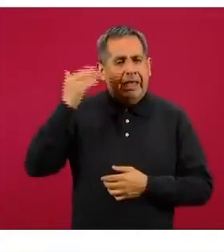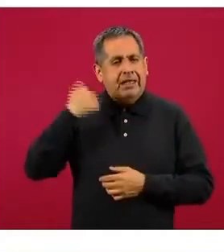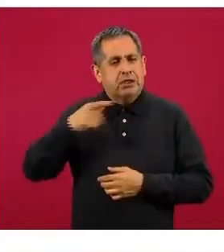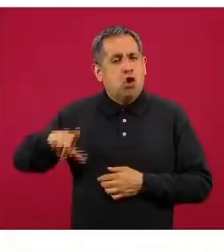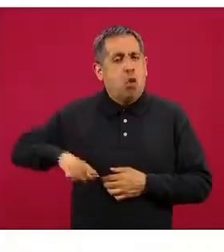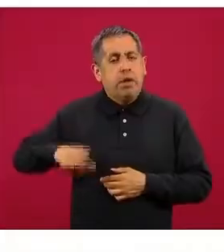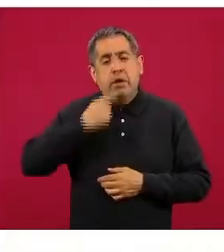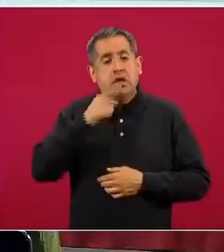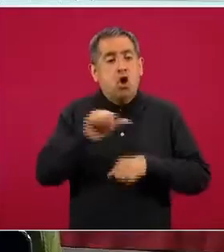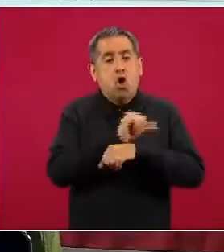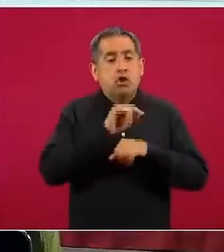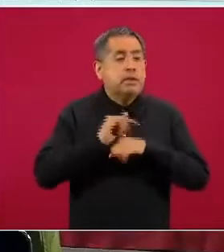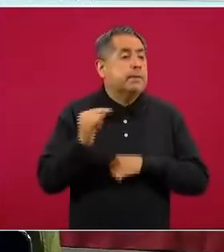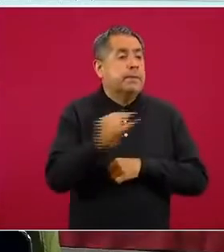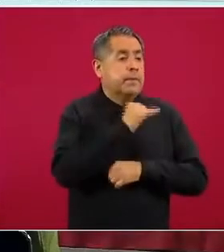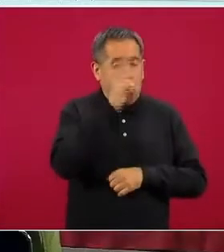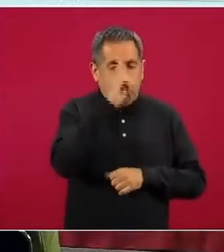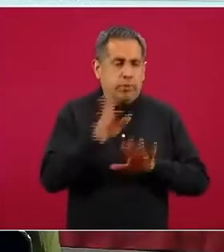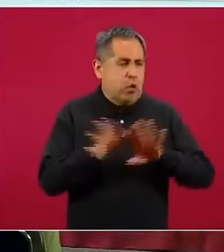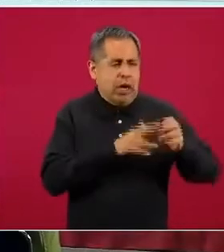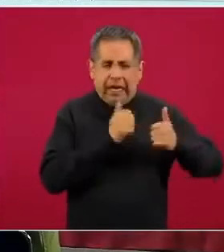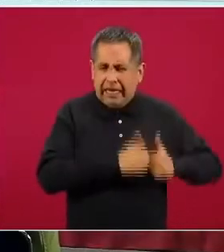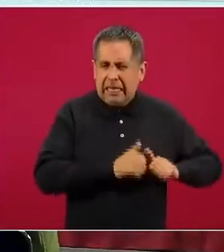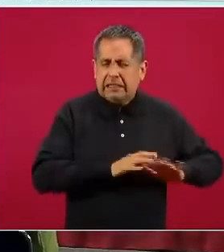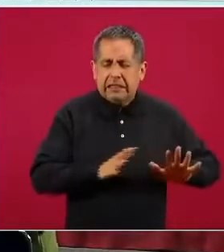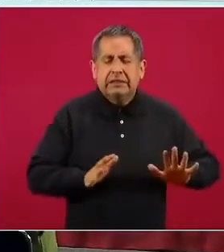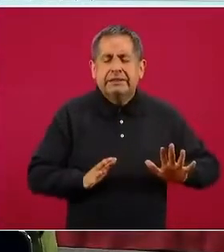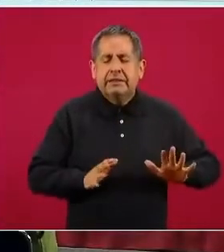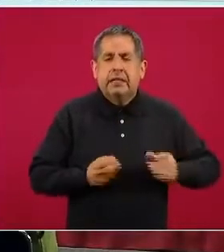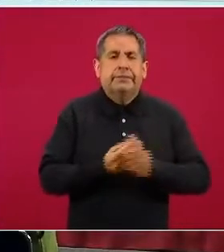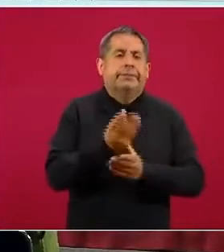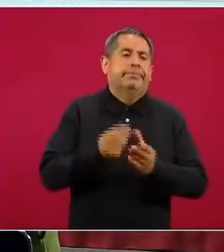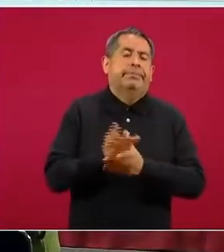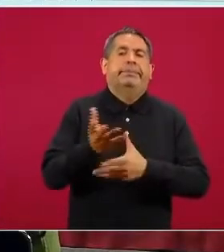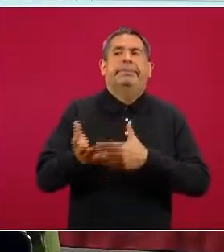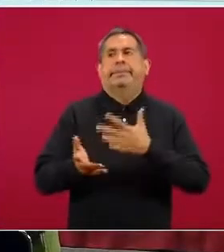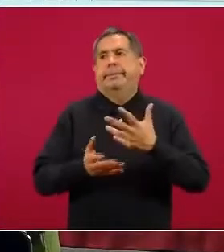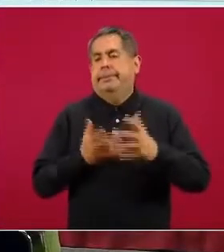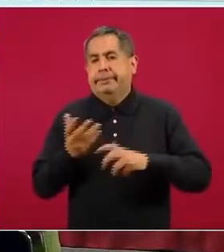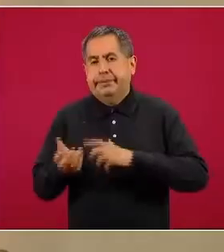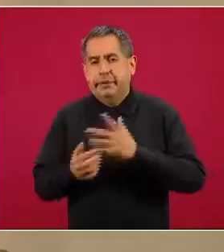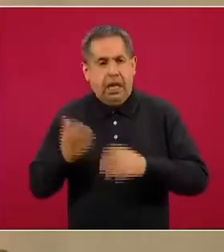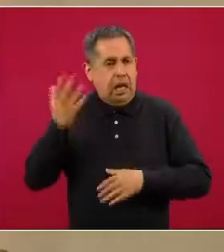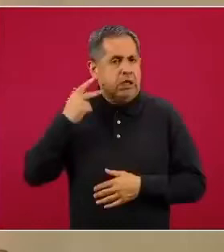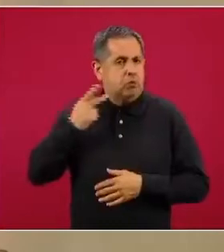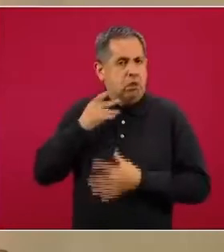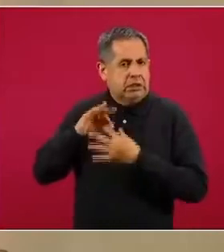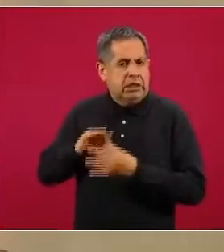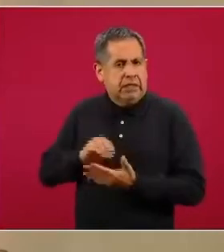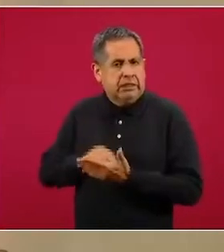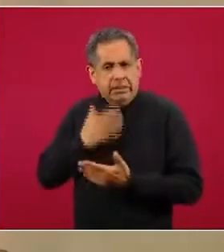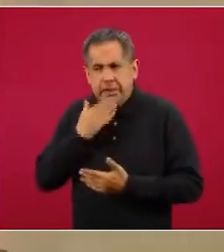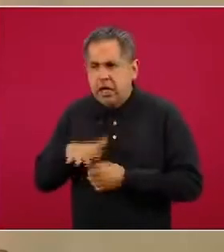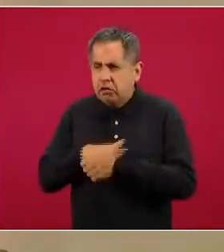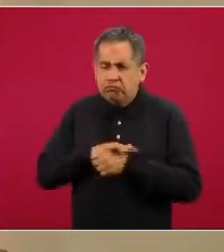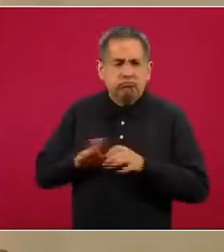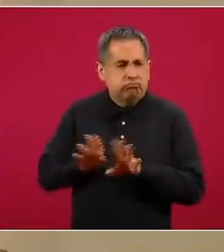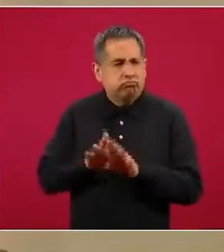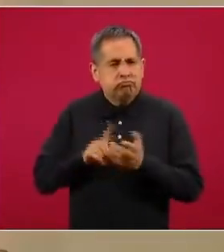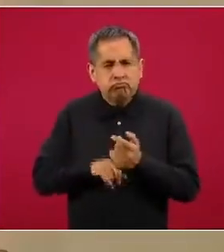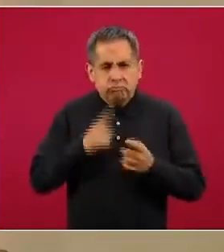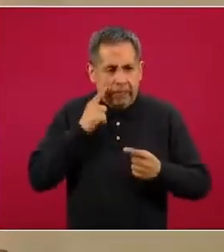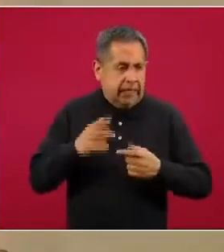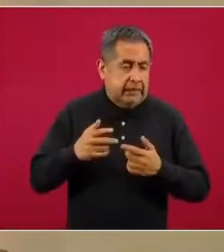circular, de mantener y poner diferentes políticas específicas y locales